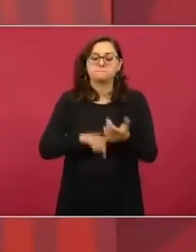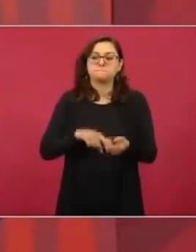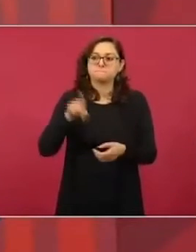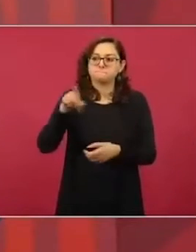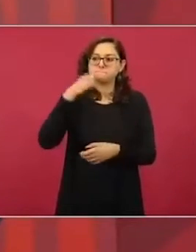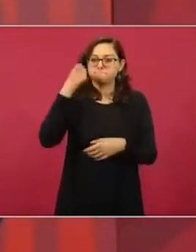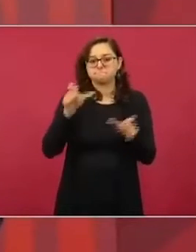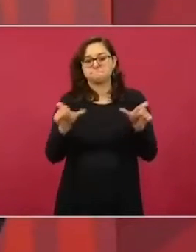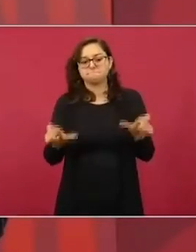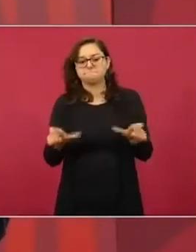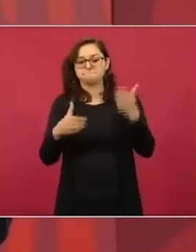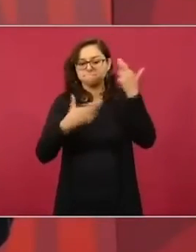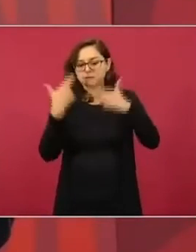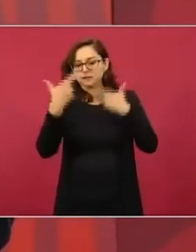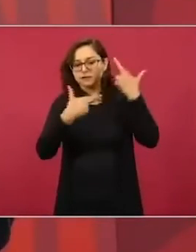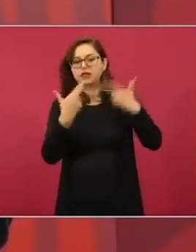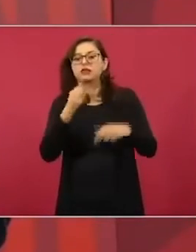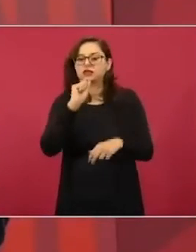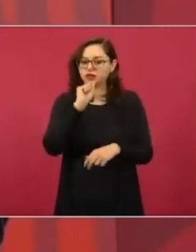también en la escuela.